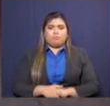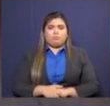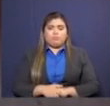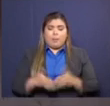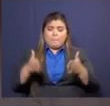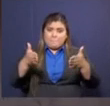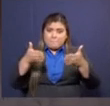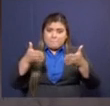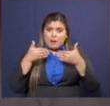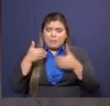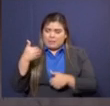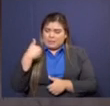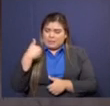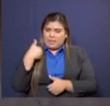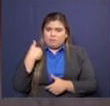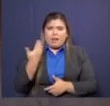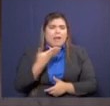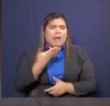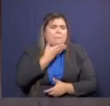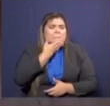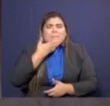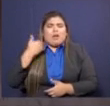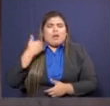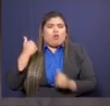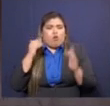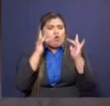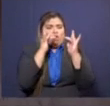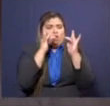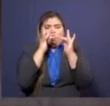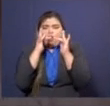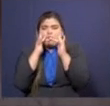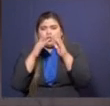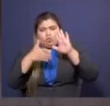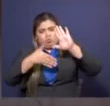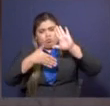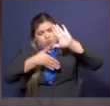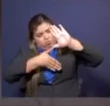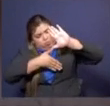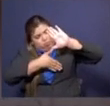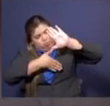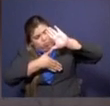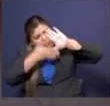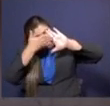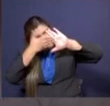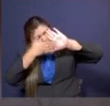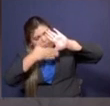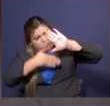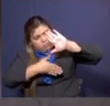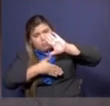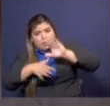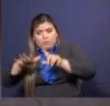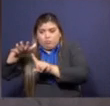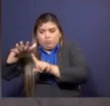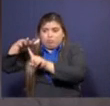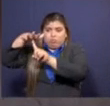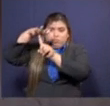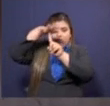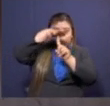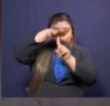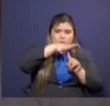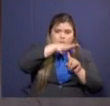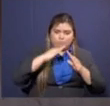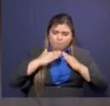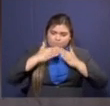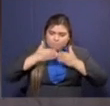Panamá tiene la mejor conectividad marítima y aérea de